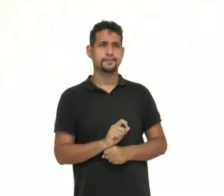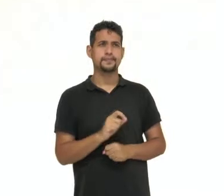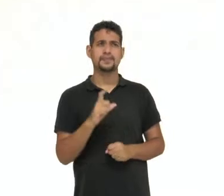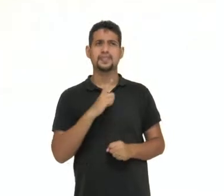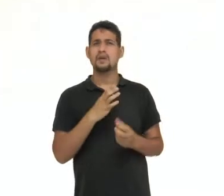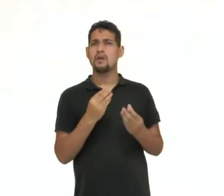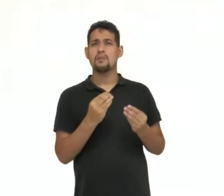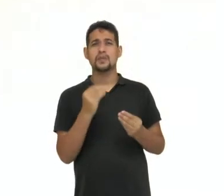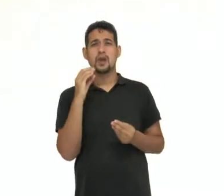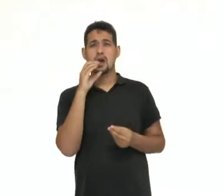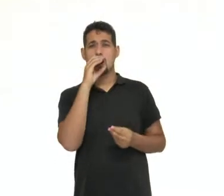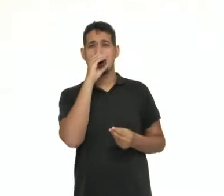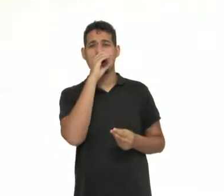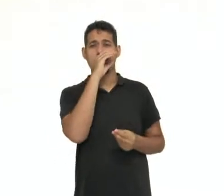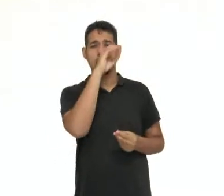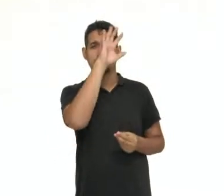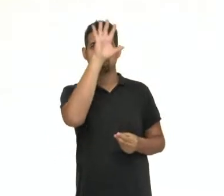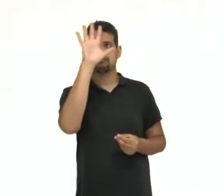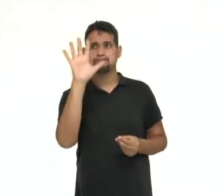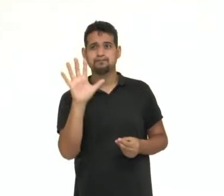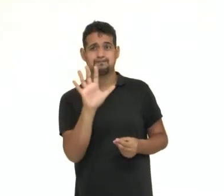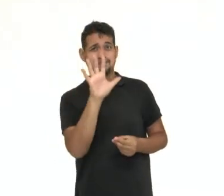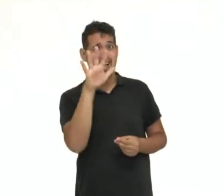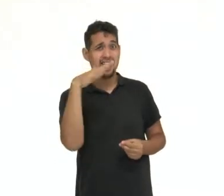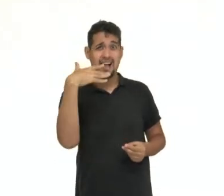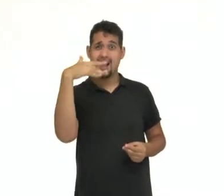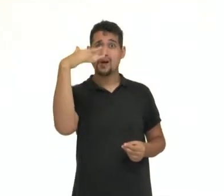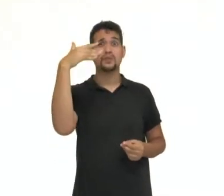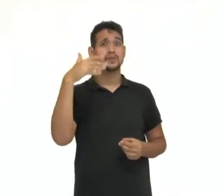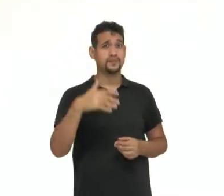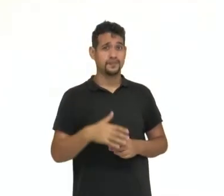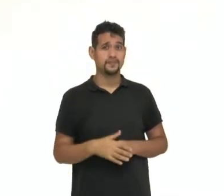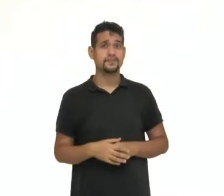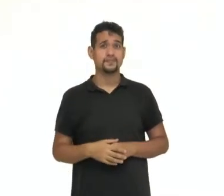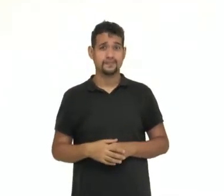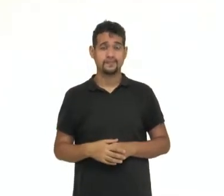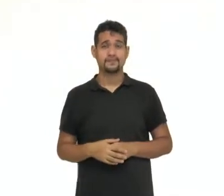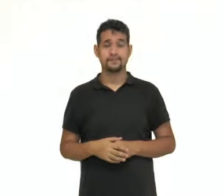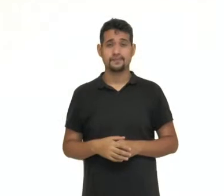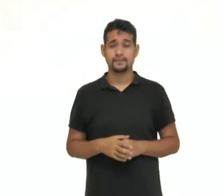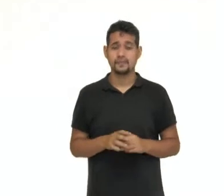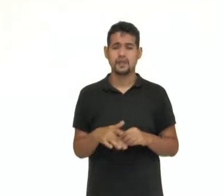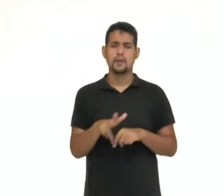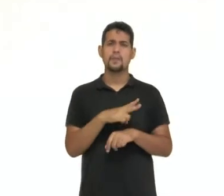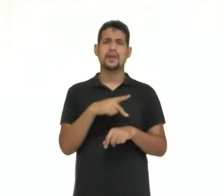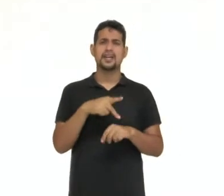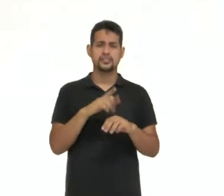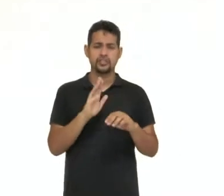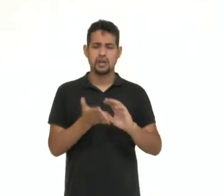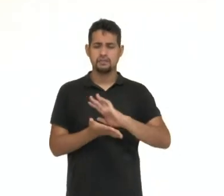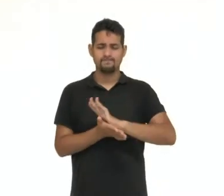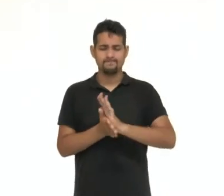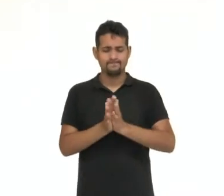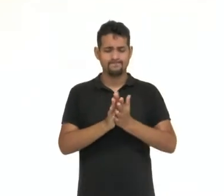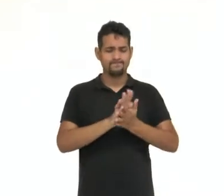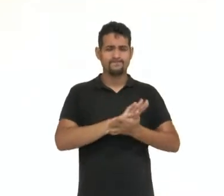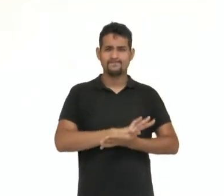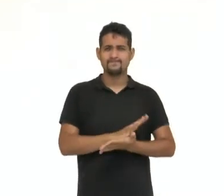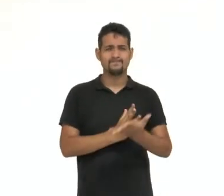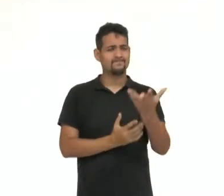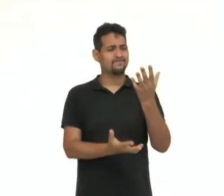de calor que batió récords. El país fue devastado por